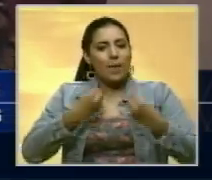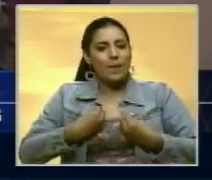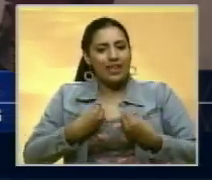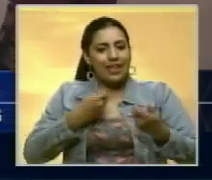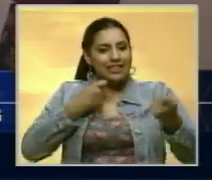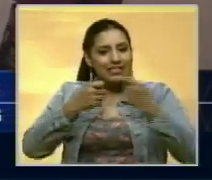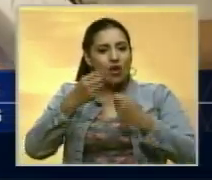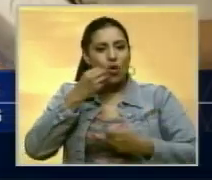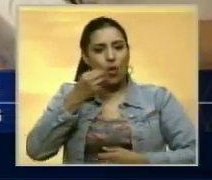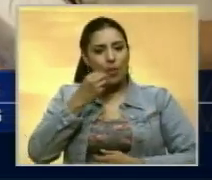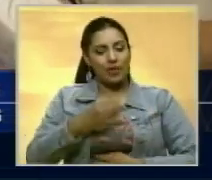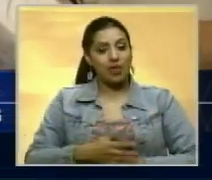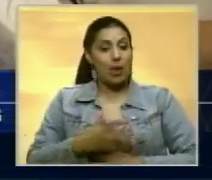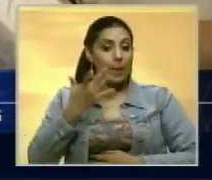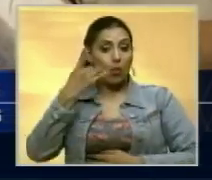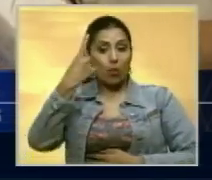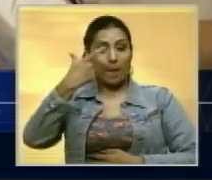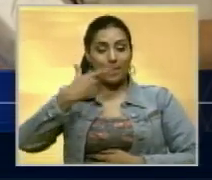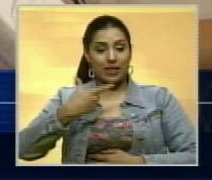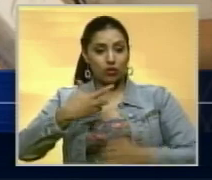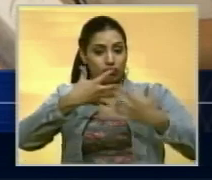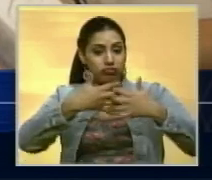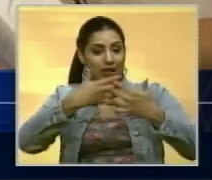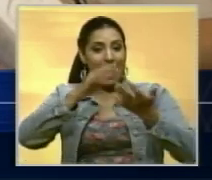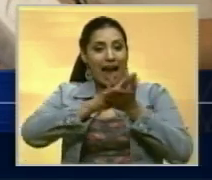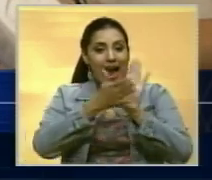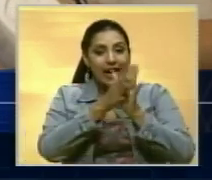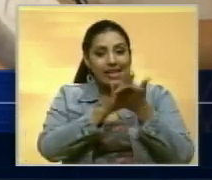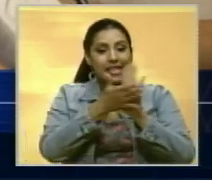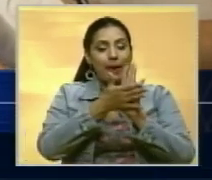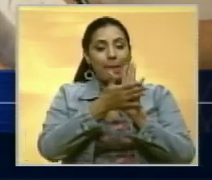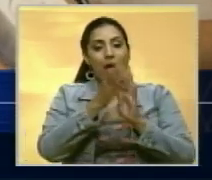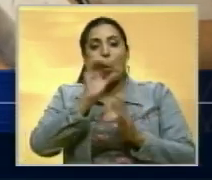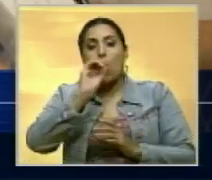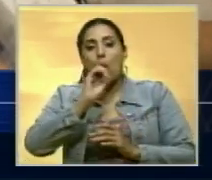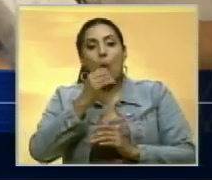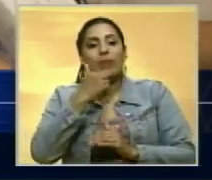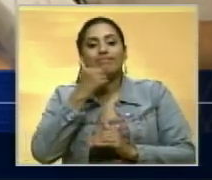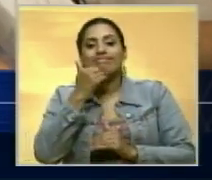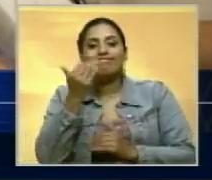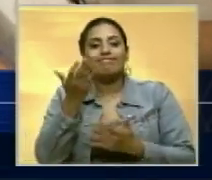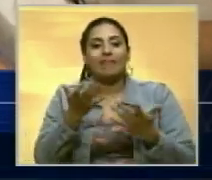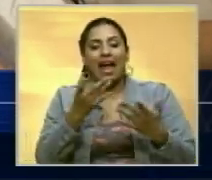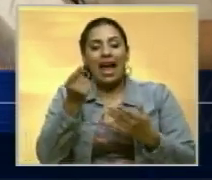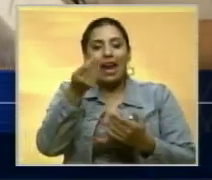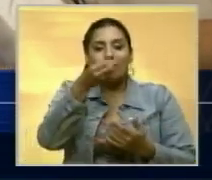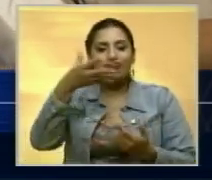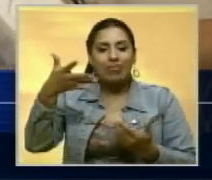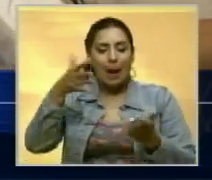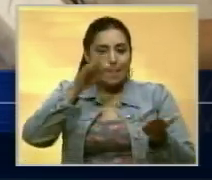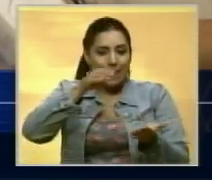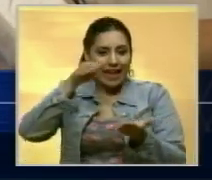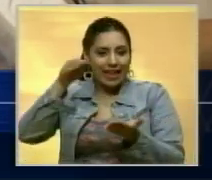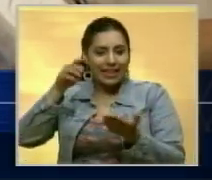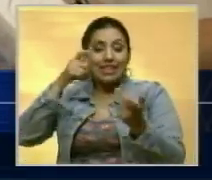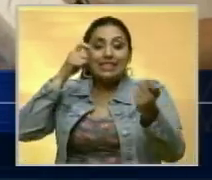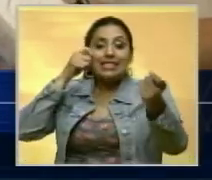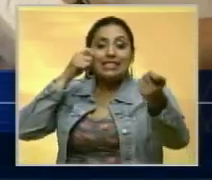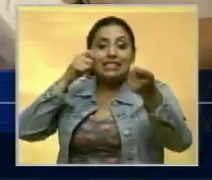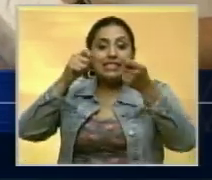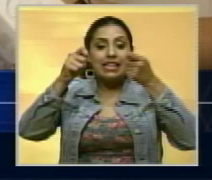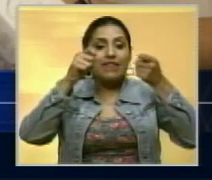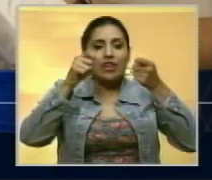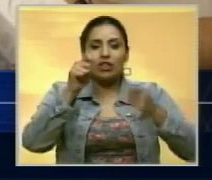de distribución. Una persona que produzca harina de maíz precocida o que tenga arroz ya empaquetado para